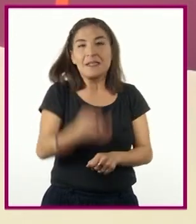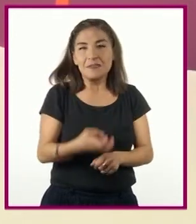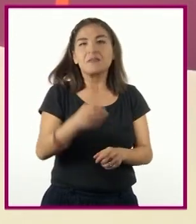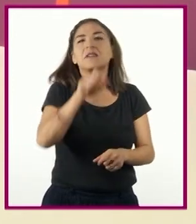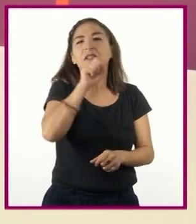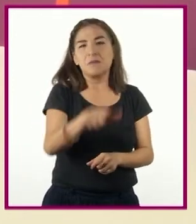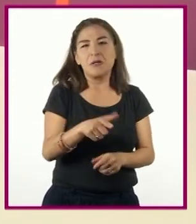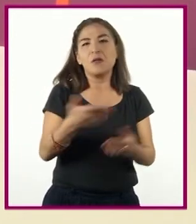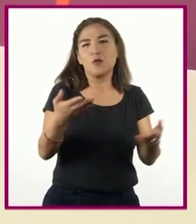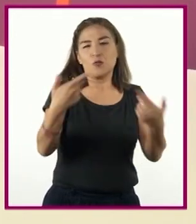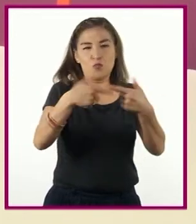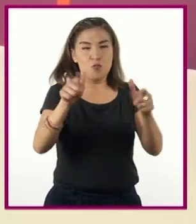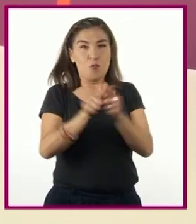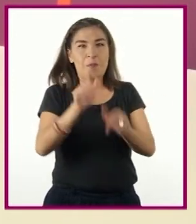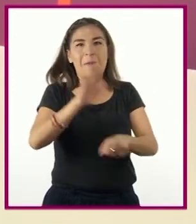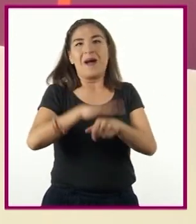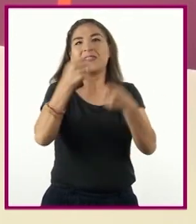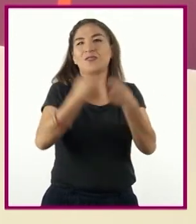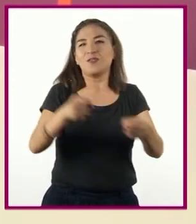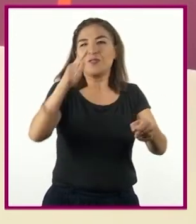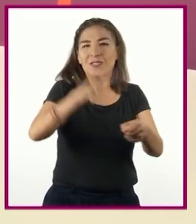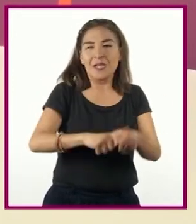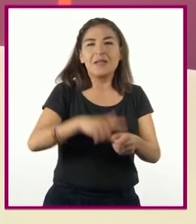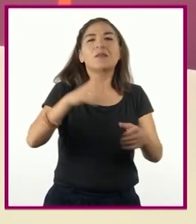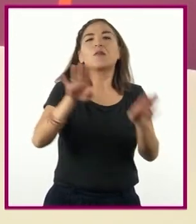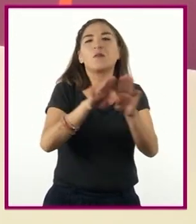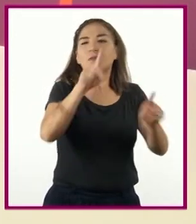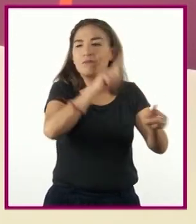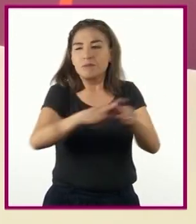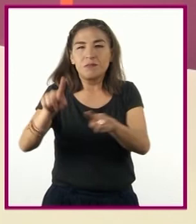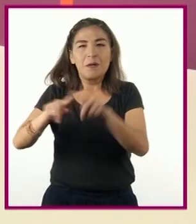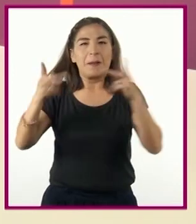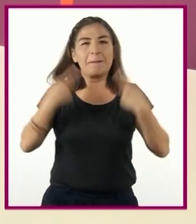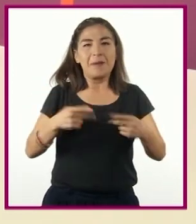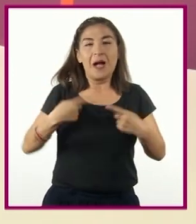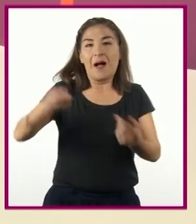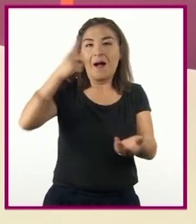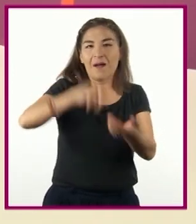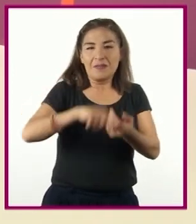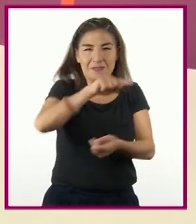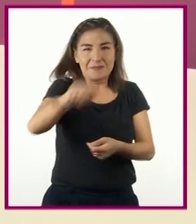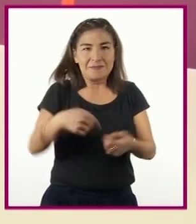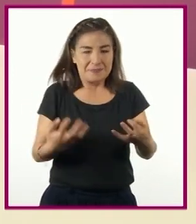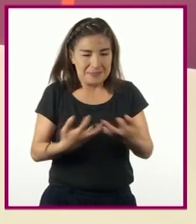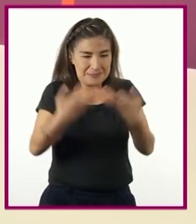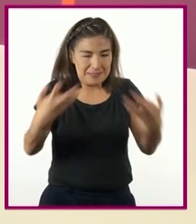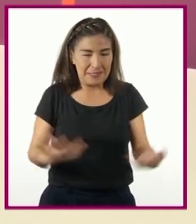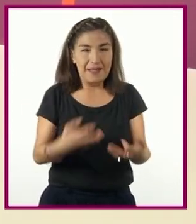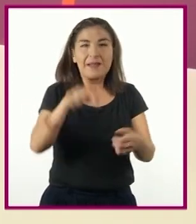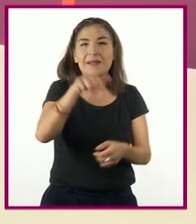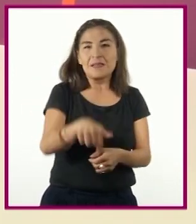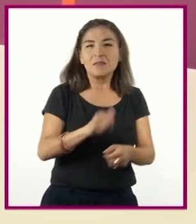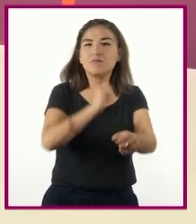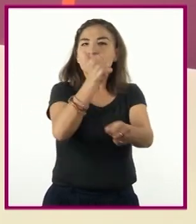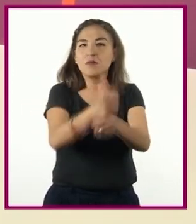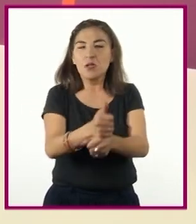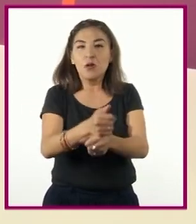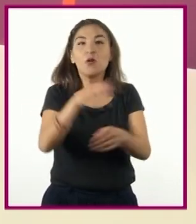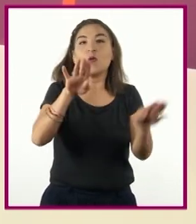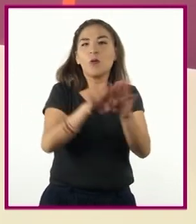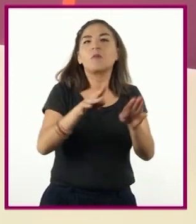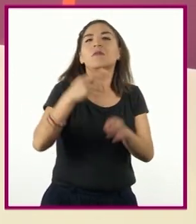considerada como un gran grupo social que consta de todas las personas que habitamos un territorio y que, como parte de nuestra